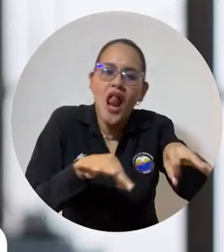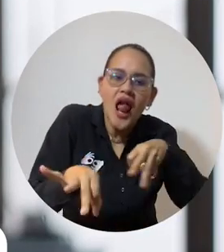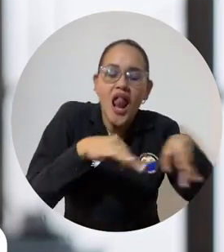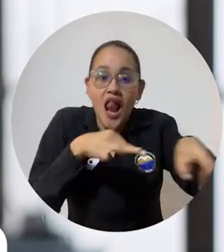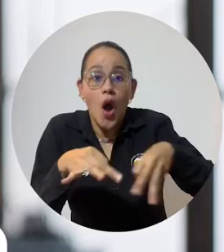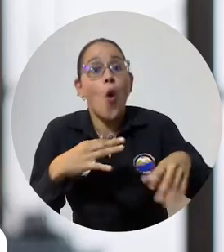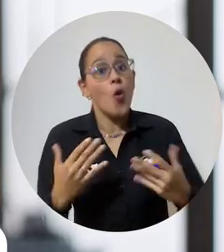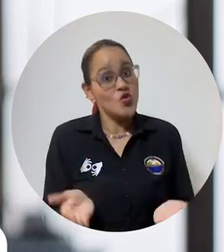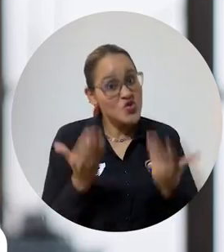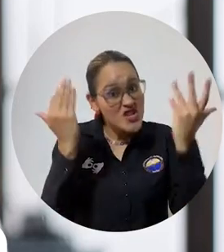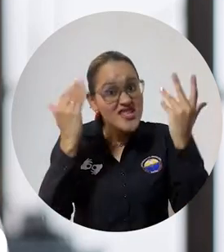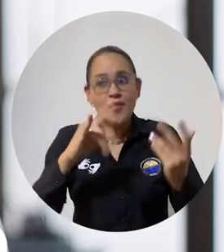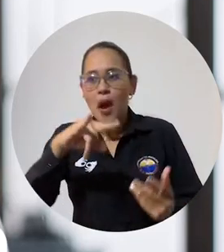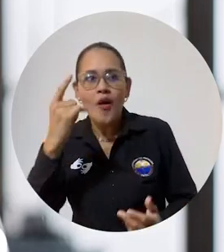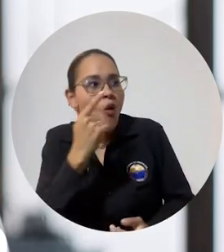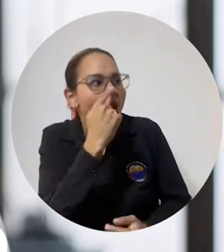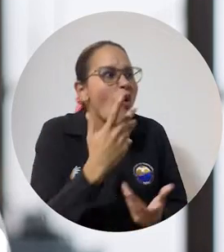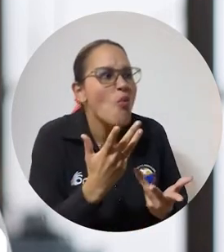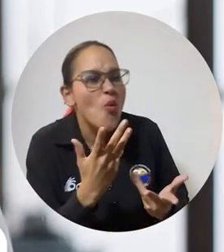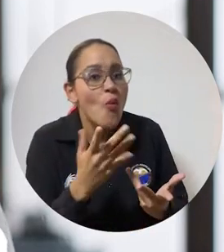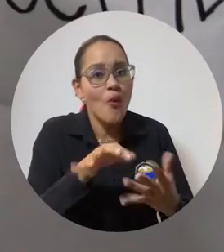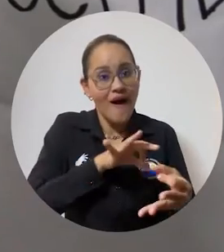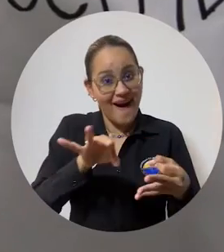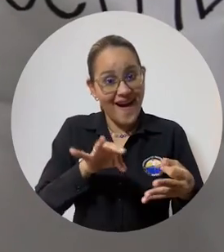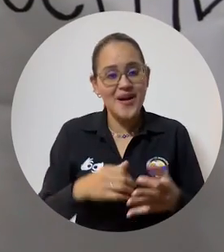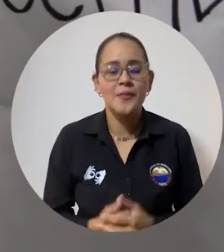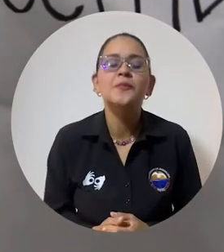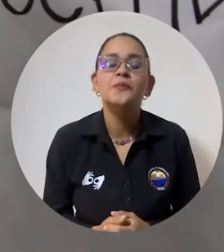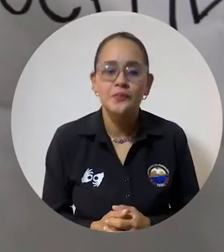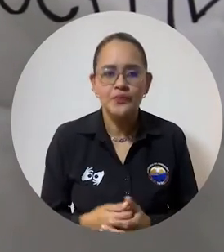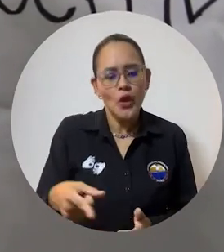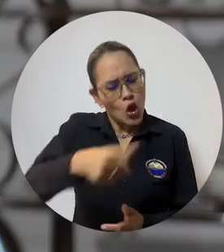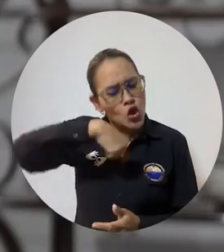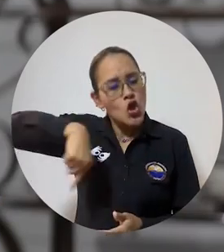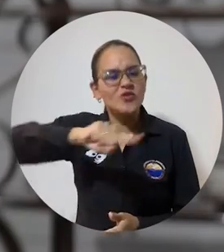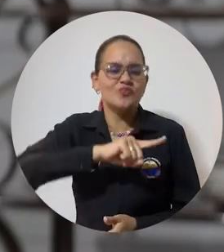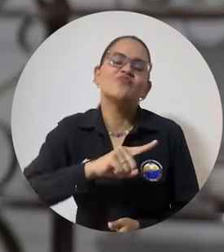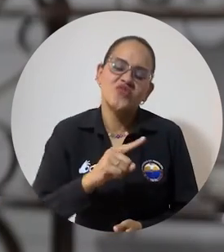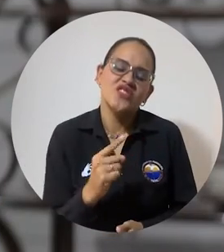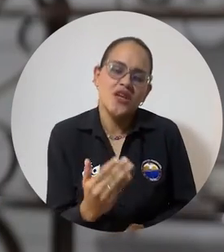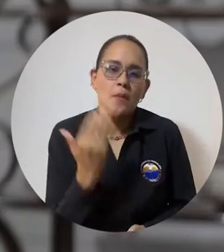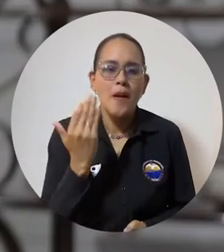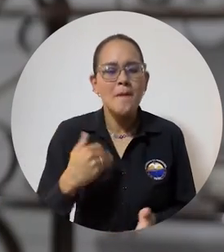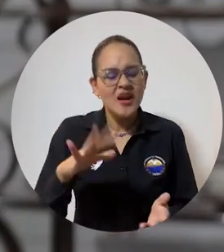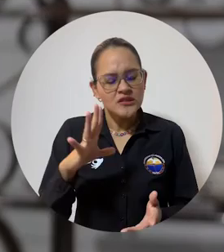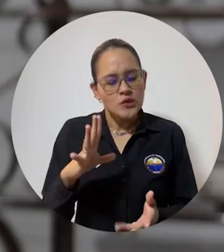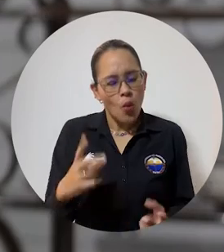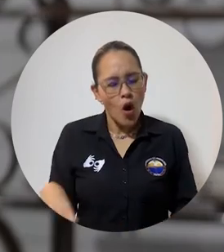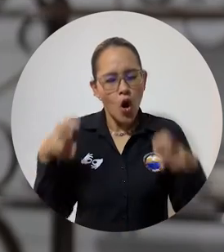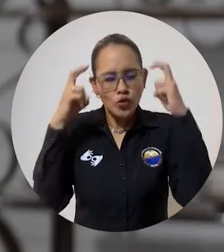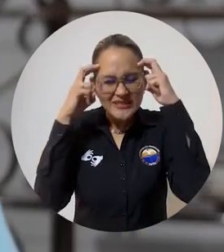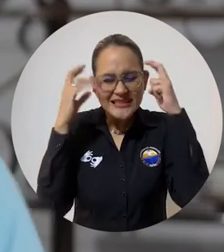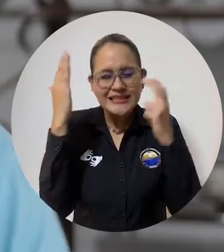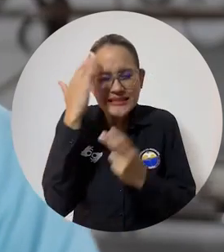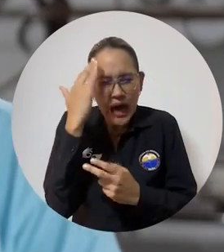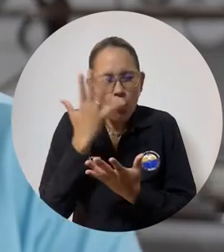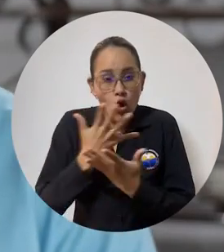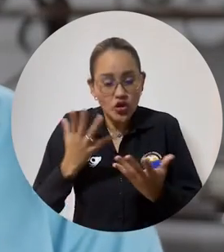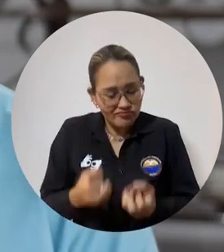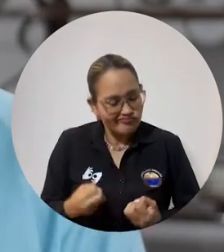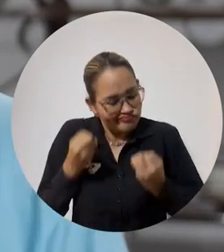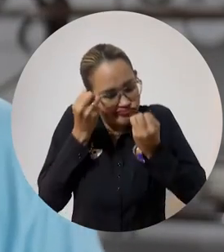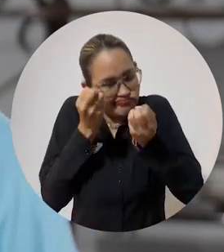aventura de conocer todo este pueblo. Nosotros podemos aportar lo que sabemos, podemos compartir nuestros